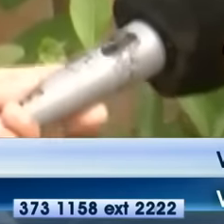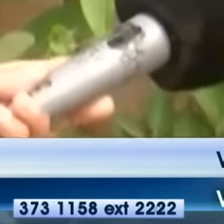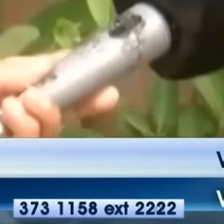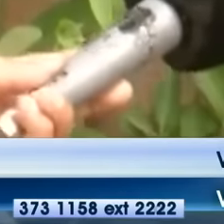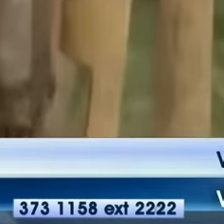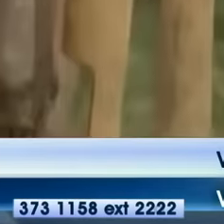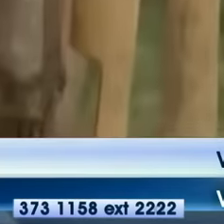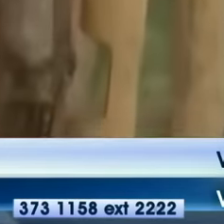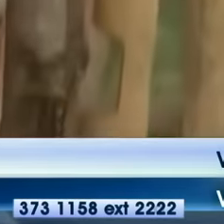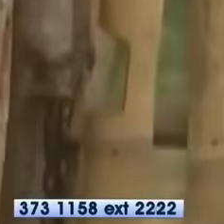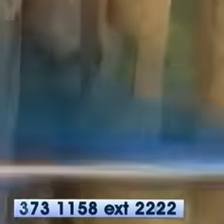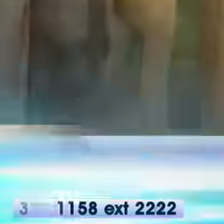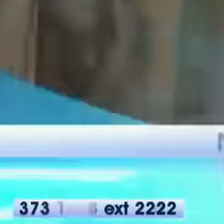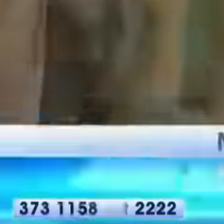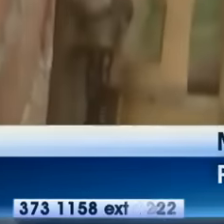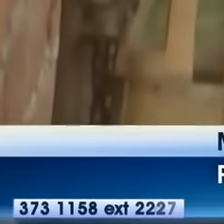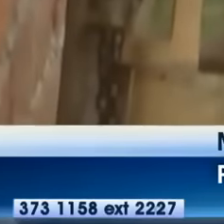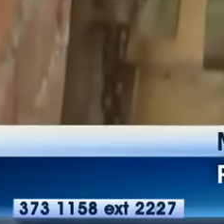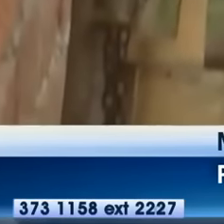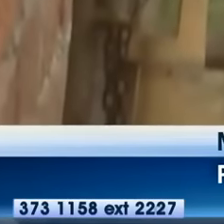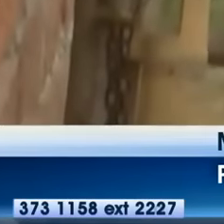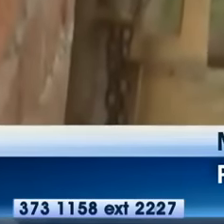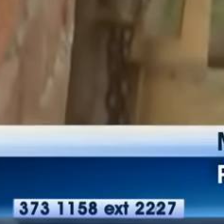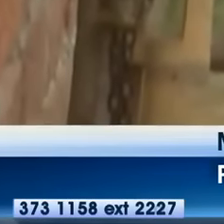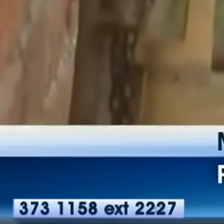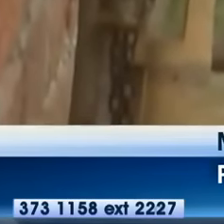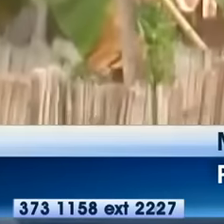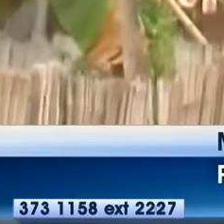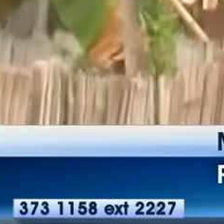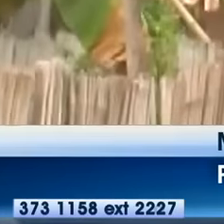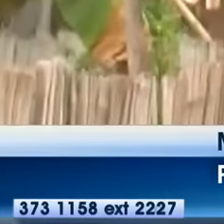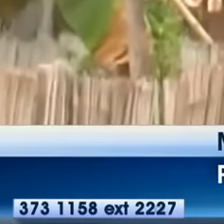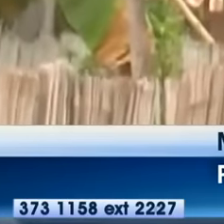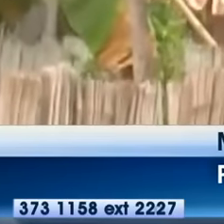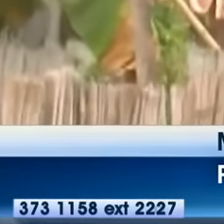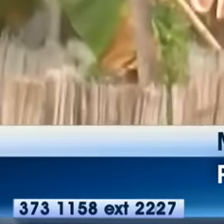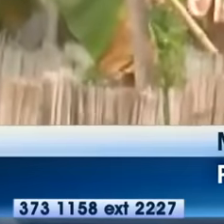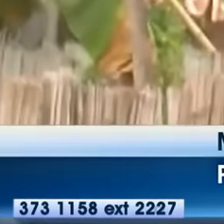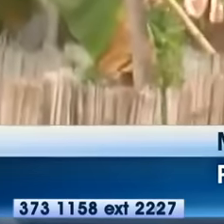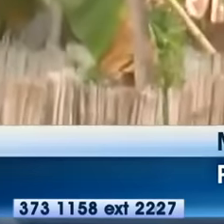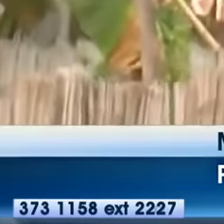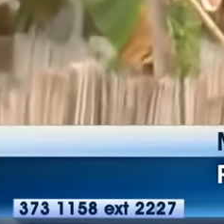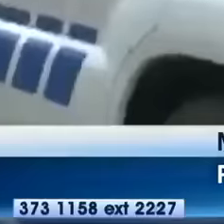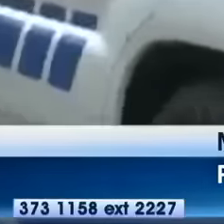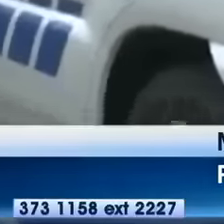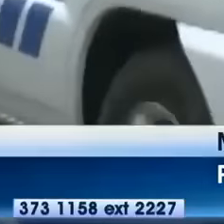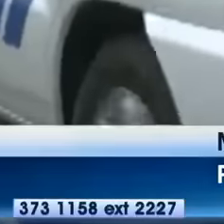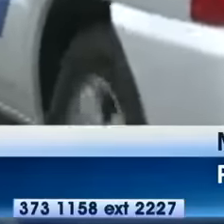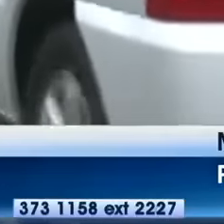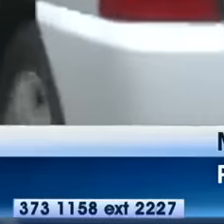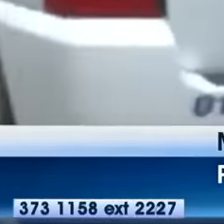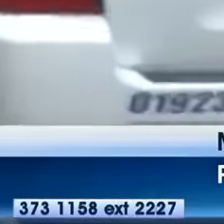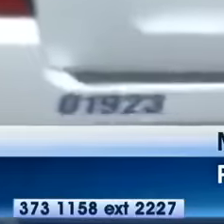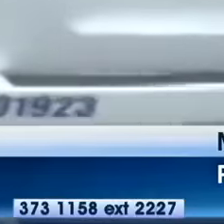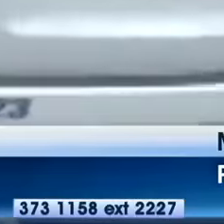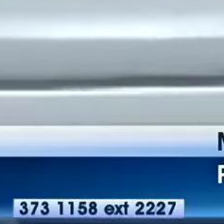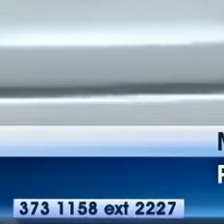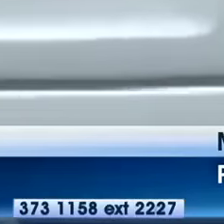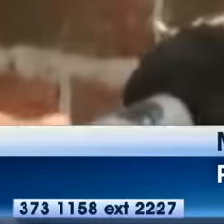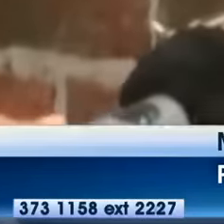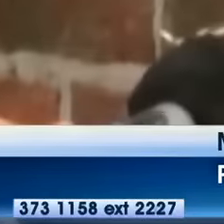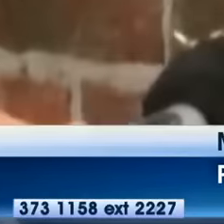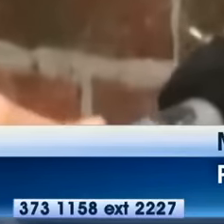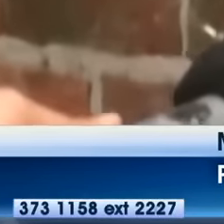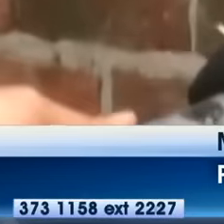verdad que no le sé. Los vecinos aún no comprenden qué fue lo que sucedió dentro de la vivienda, donde la pareja deja dos hijos en la